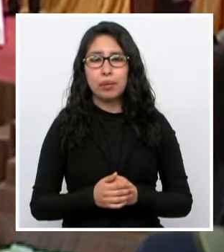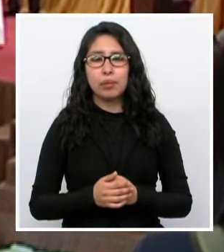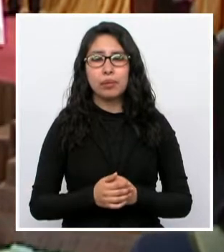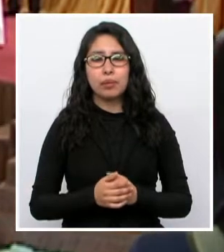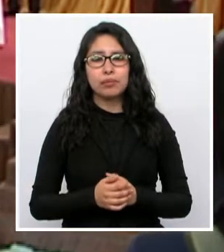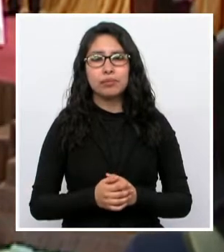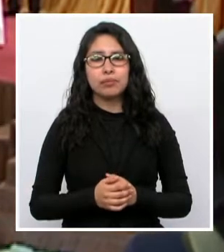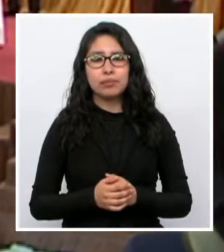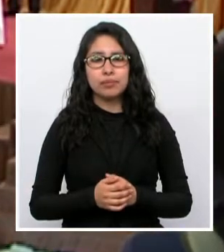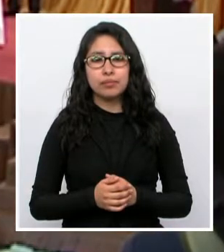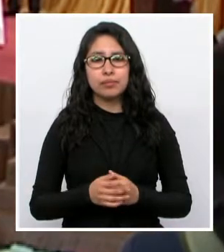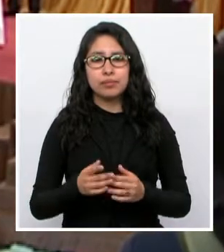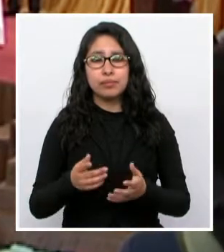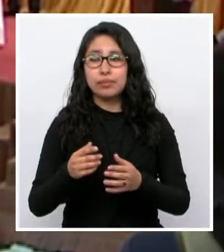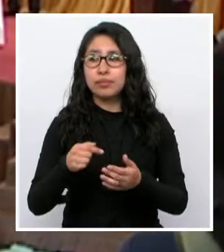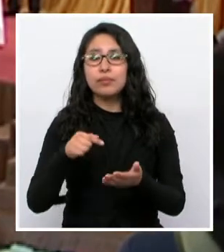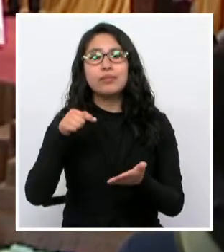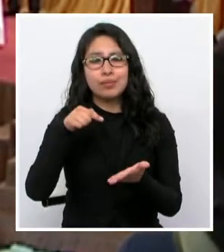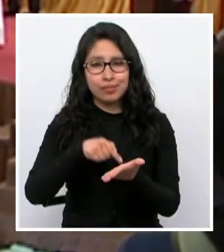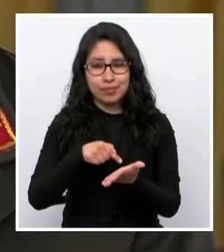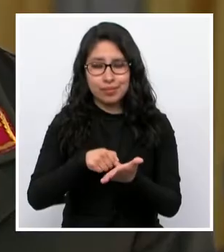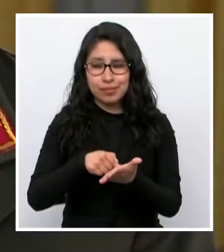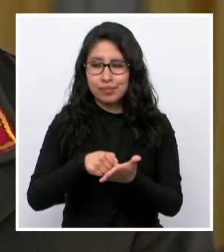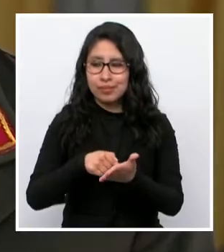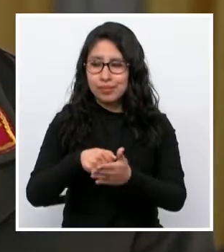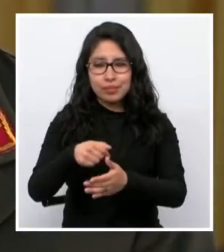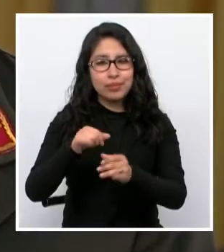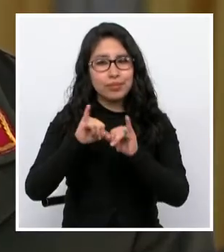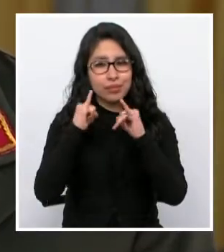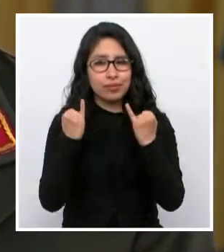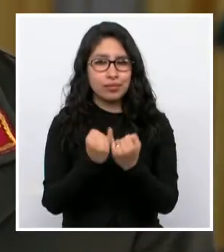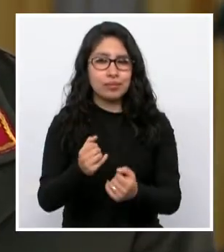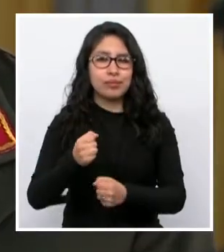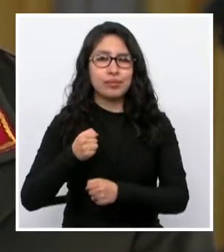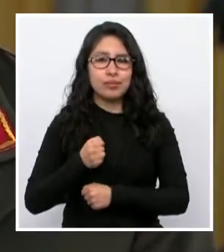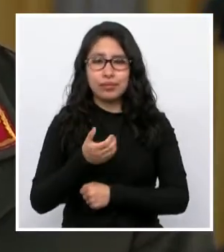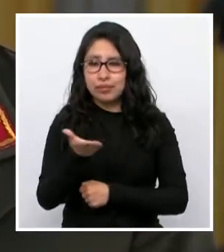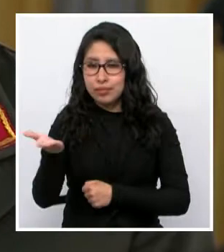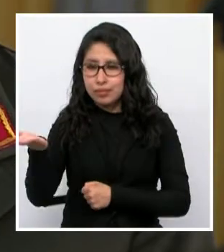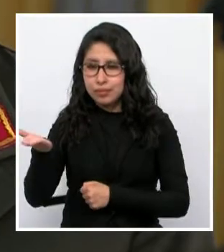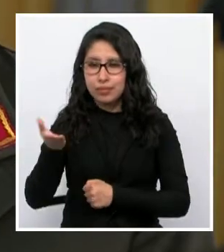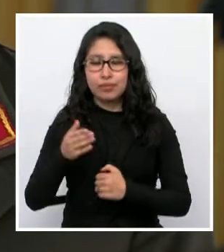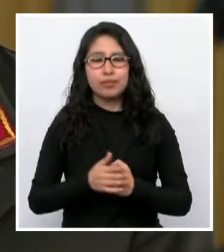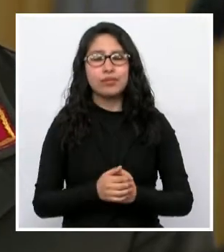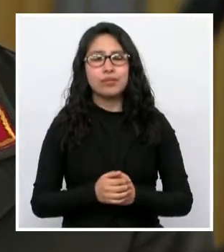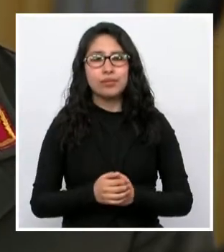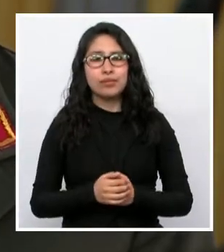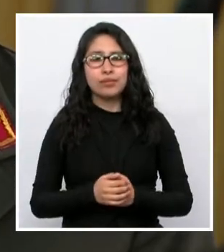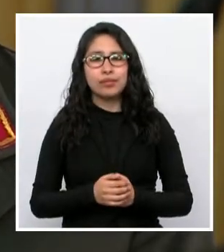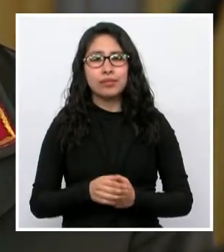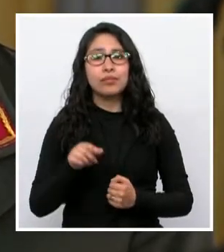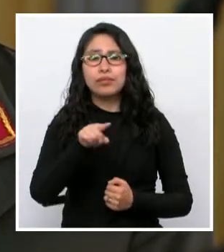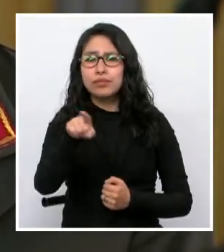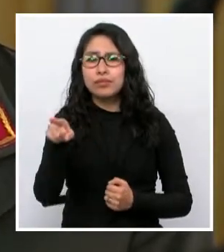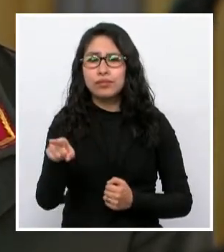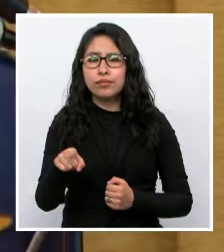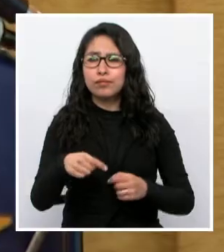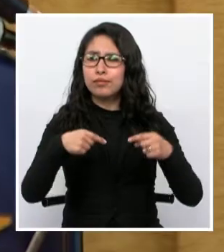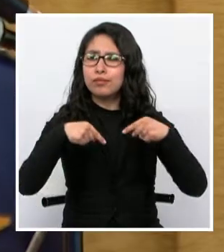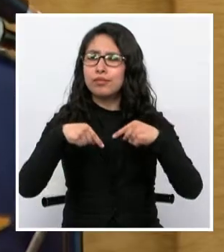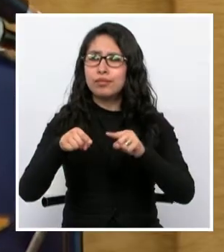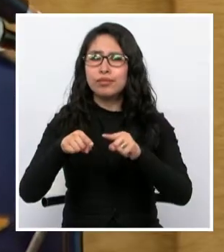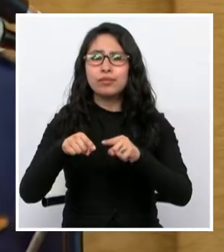Fuerzas Armadas de nuestros días. Las Fuerzas Armadas que han salido a la calle con